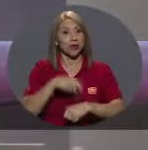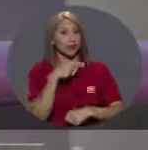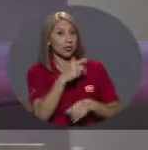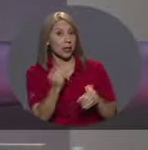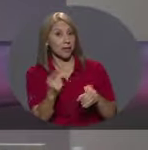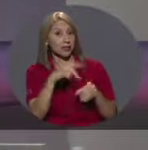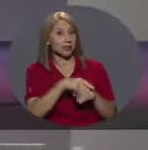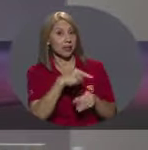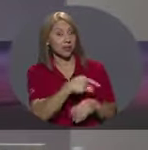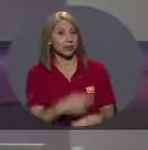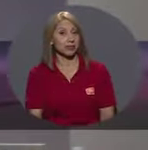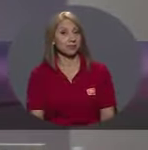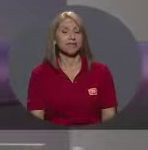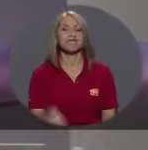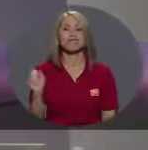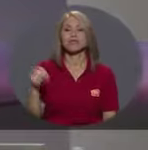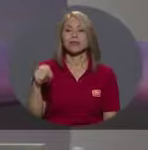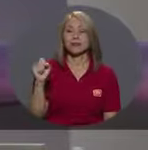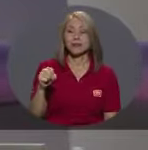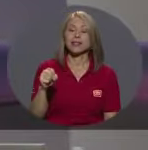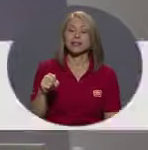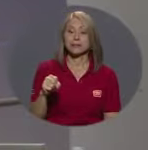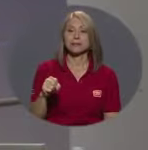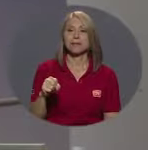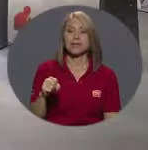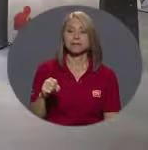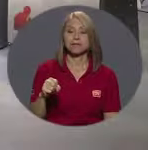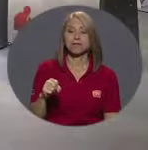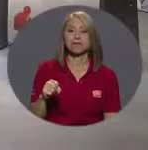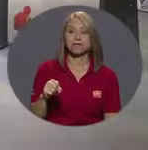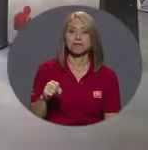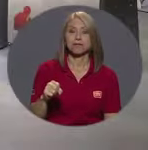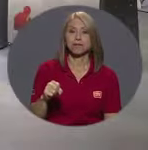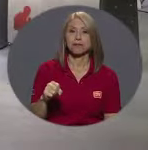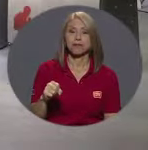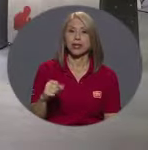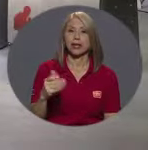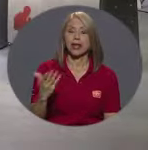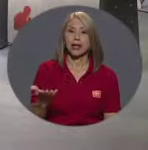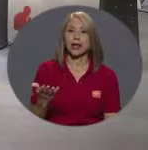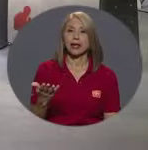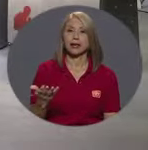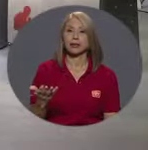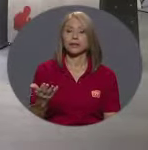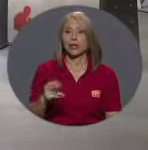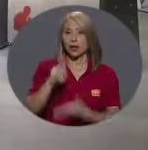Nacional, Ignacio. Usted ha participado activamente en ella. Definitivamente,